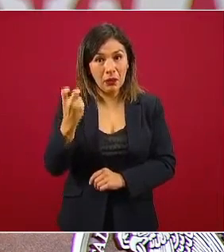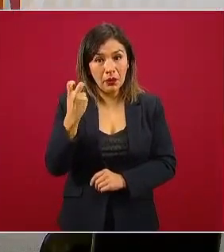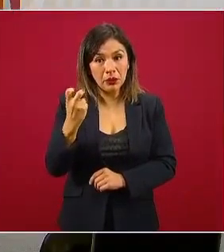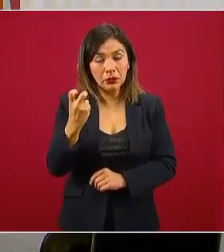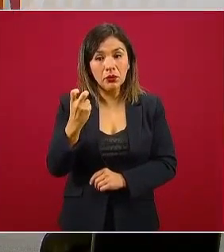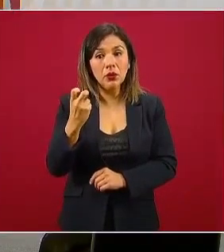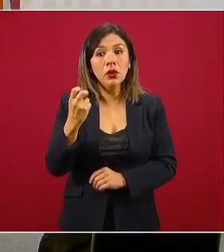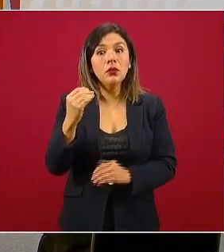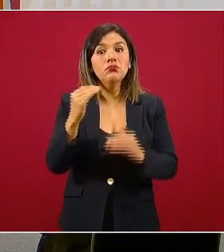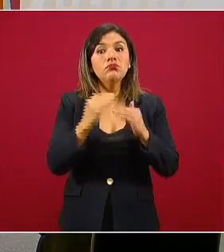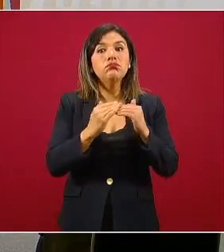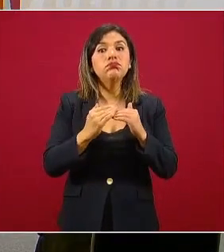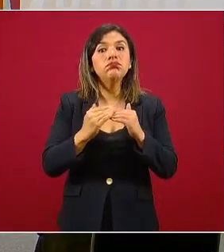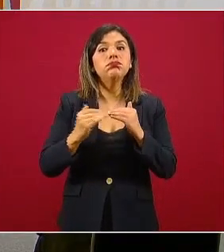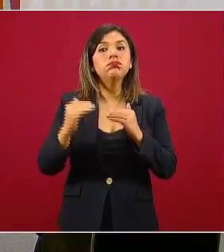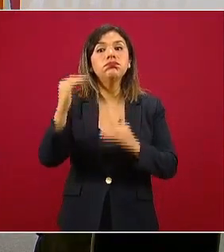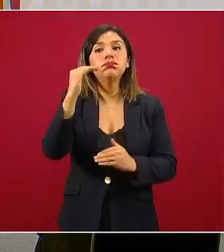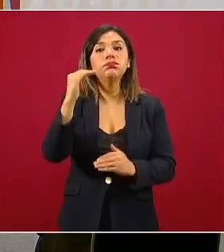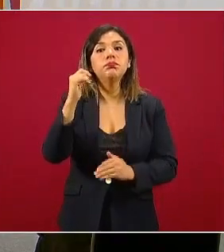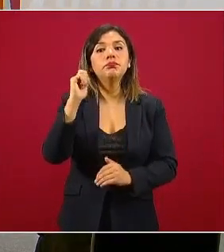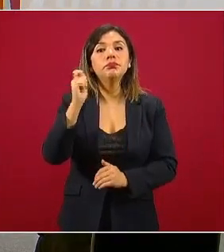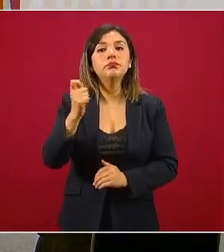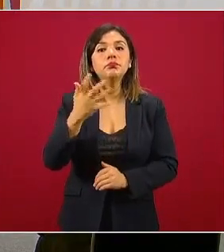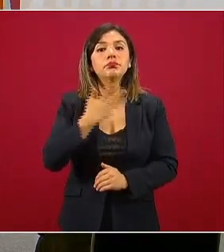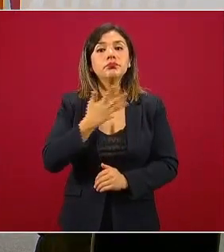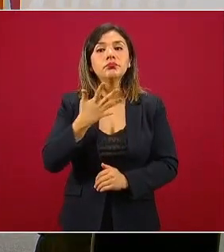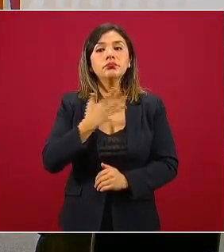llegó a estar